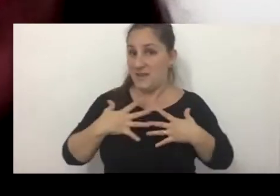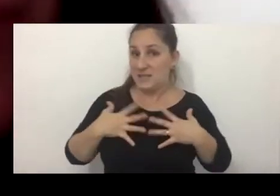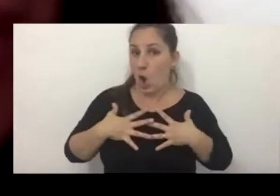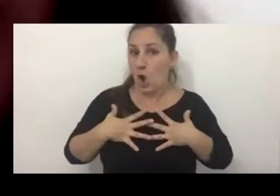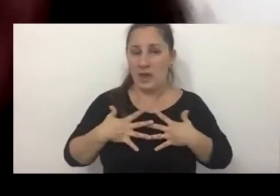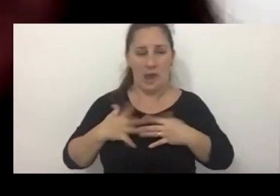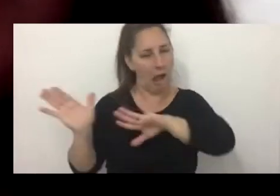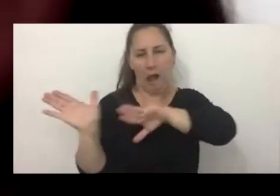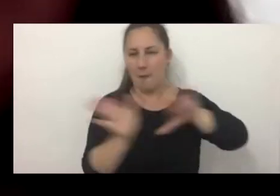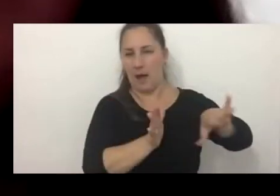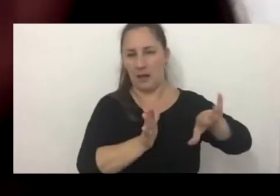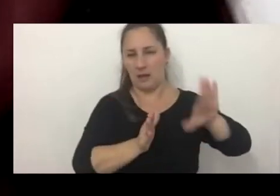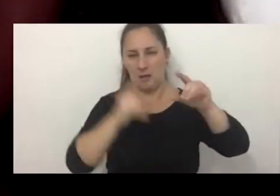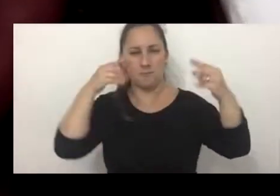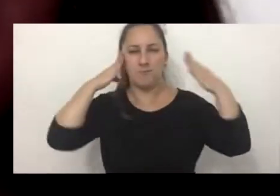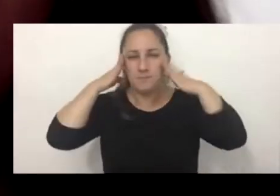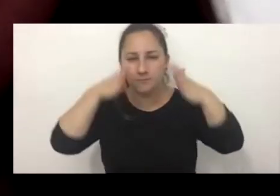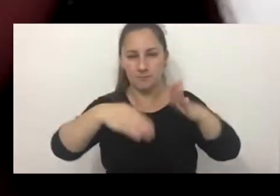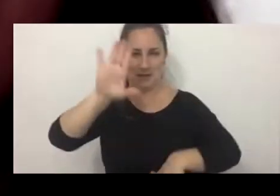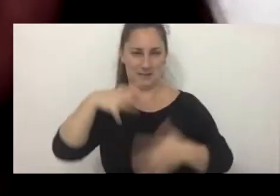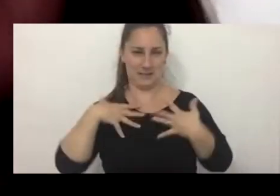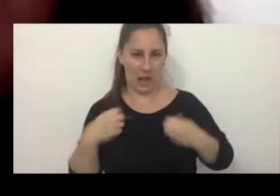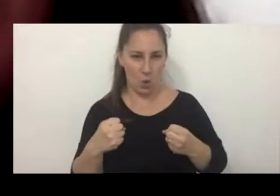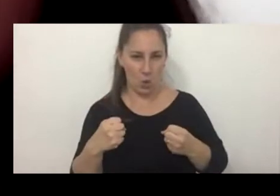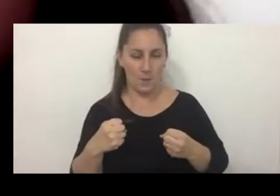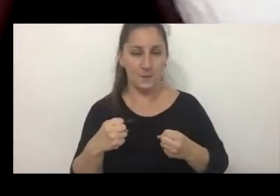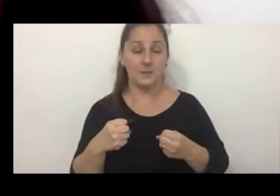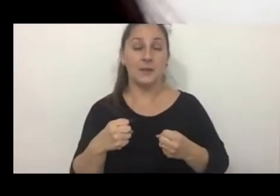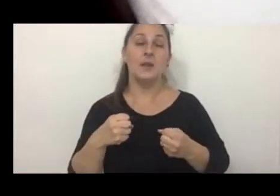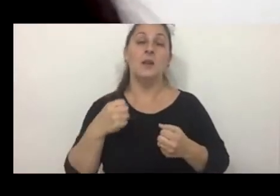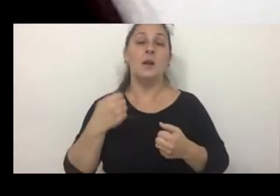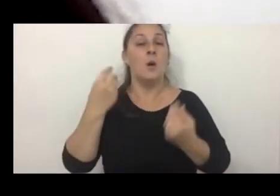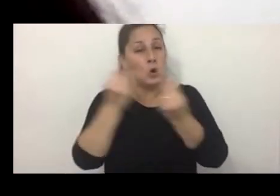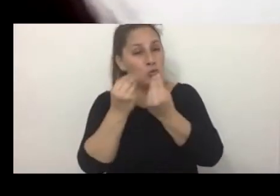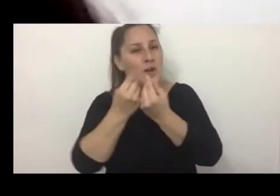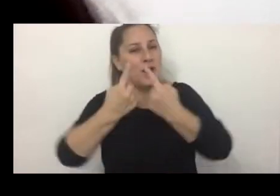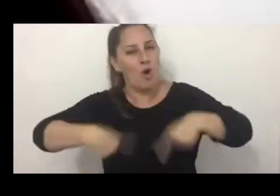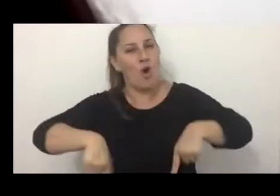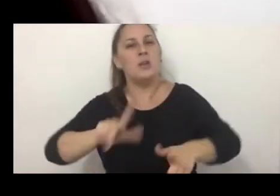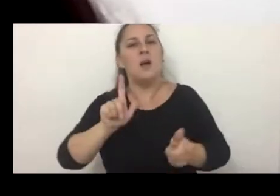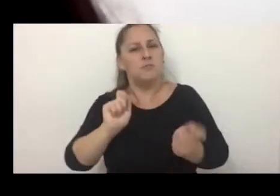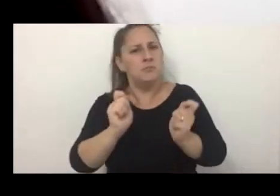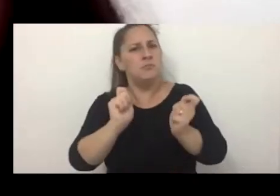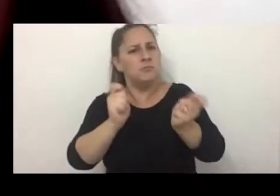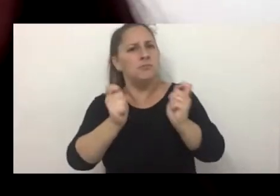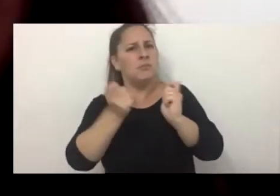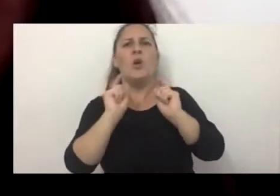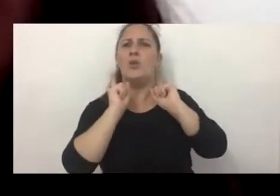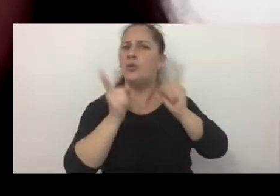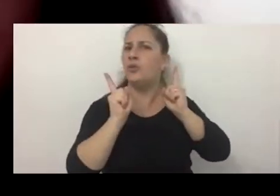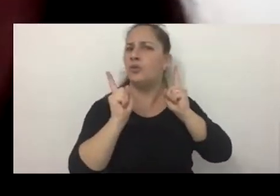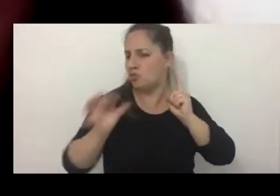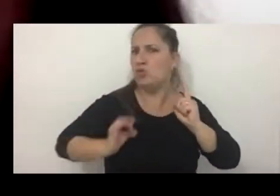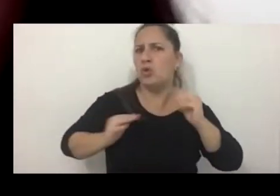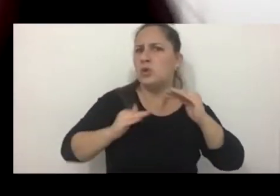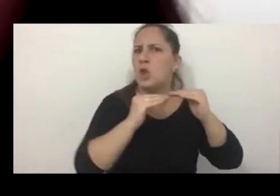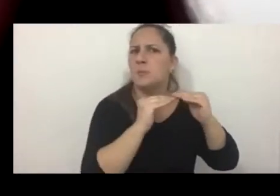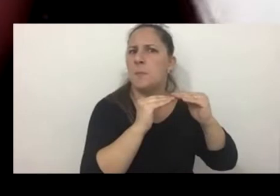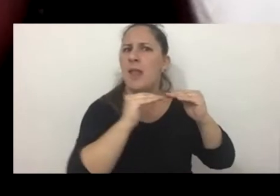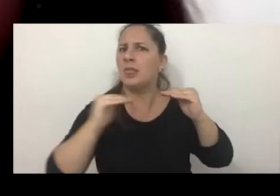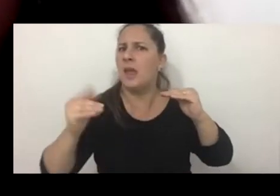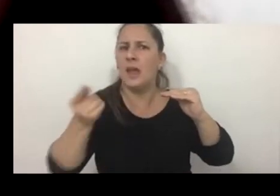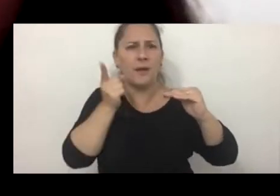punto empezaran a poder diagnosticarse situaciones que pudieran corregirse, y eso fue bueno, y de hecho nos trae también